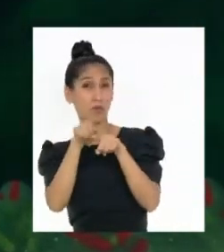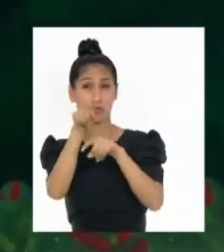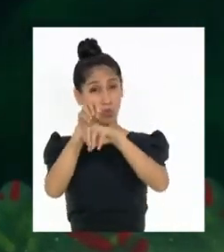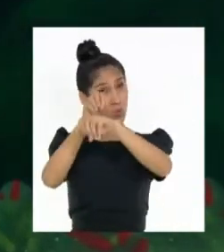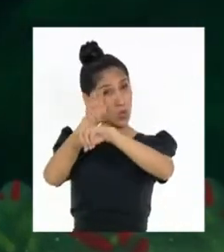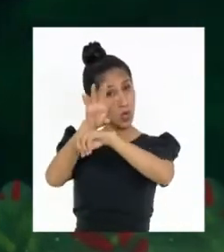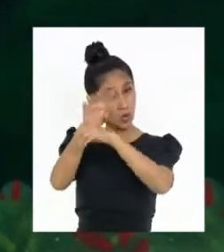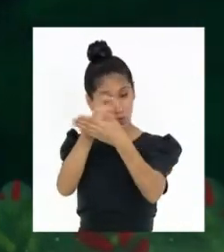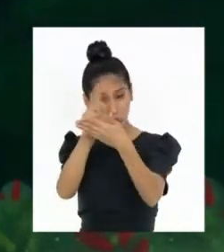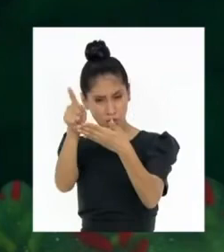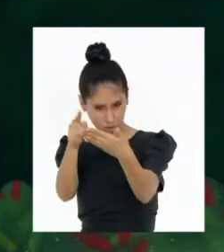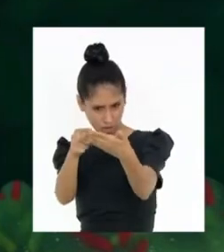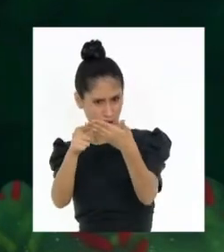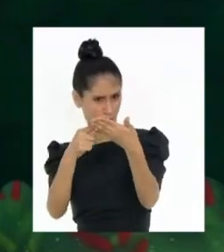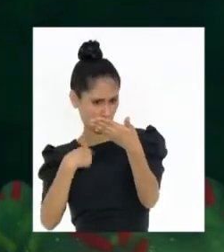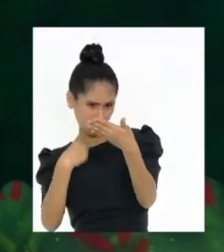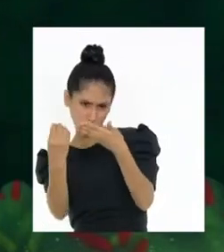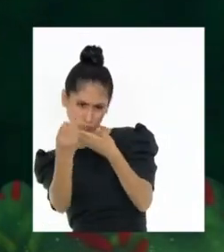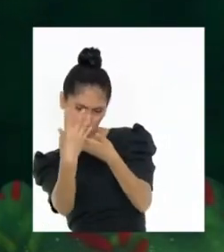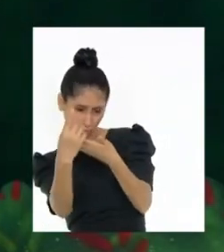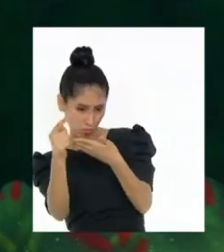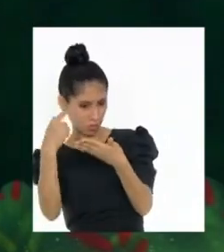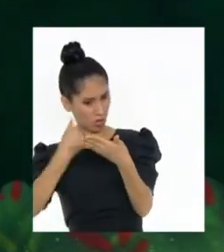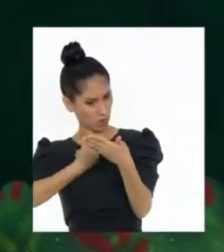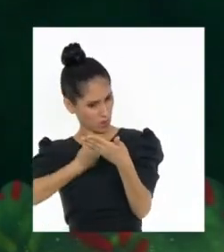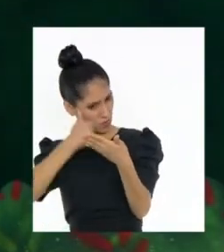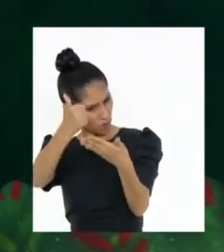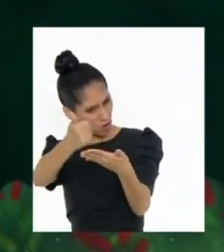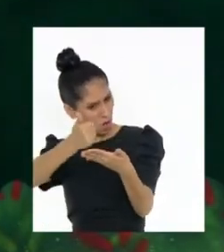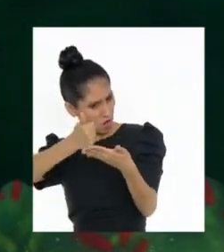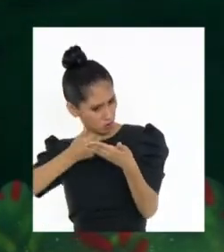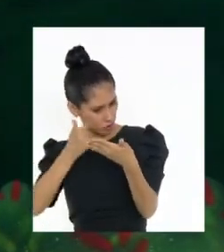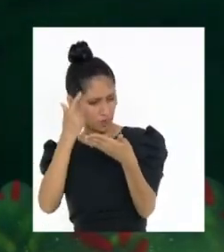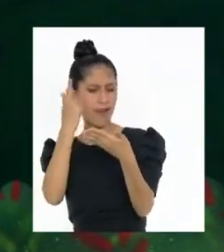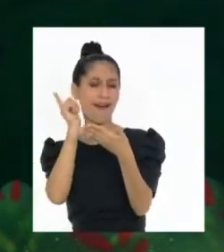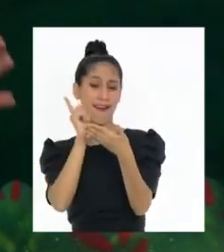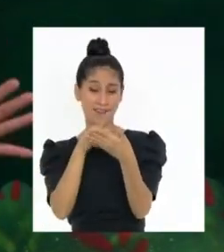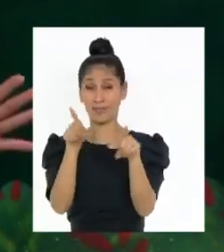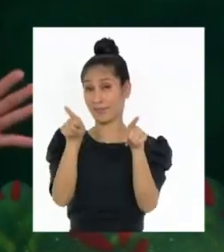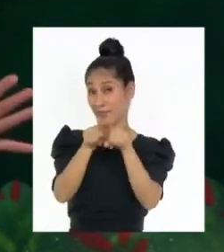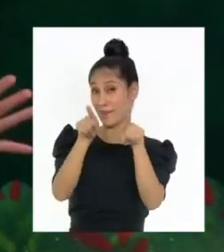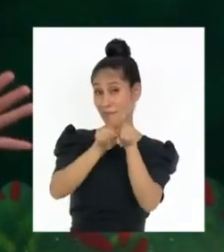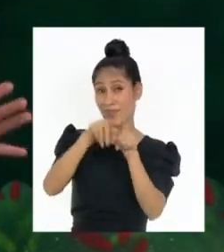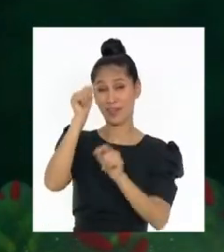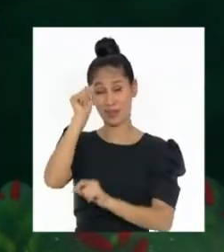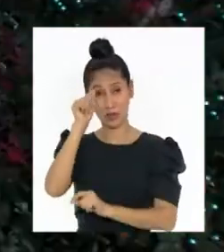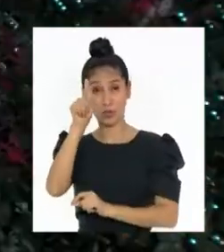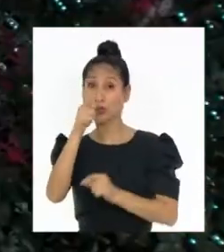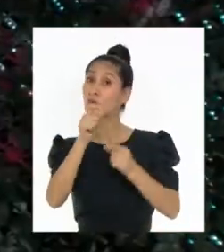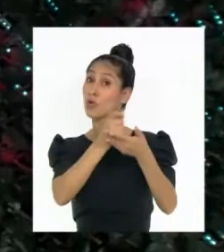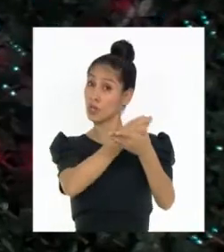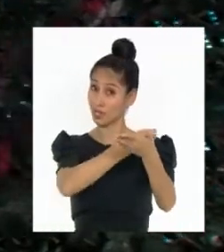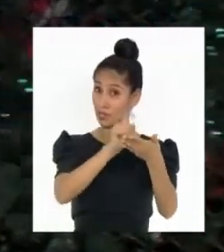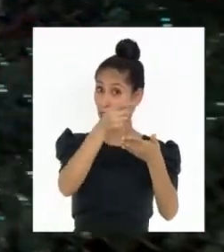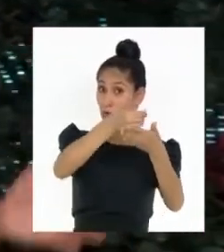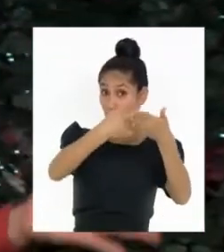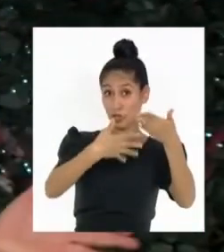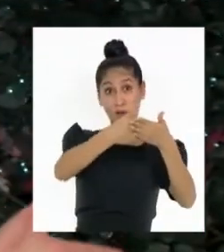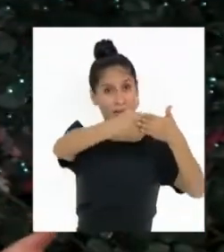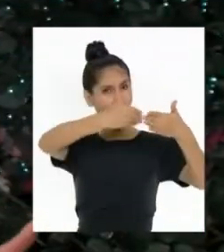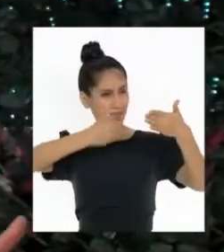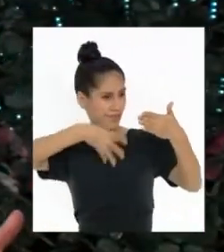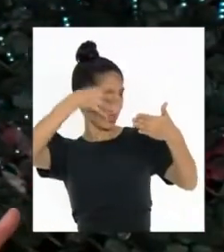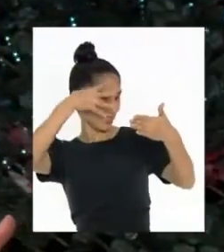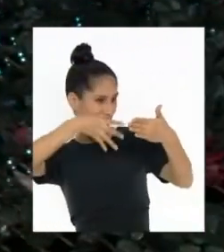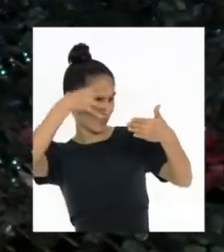beneficio. Además, recuerden que cuando uno escribe un texto, siempre debe revisarlo.